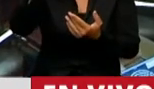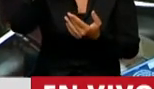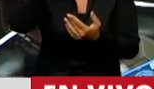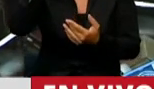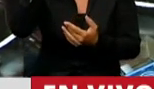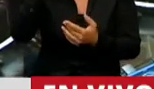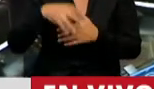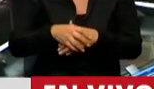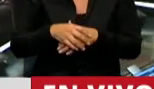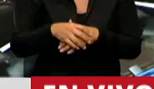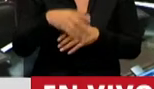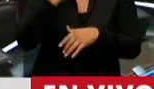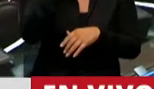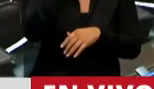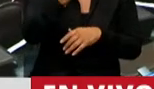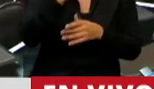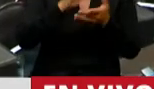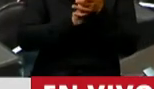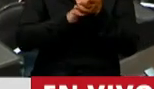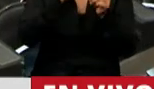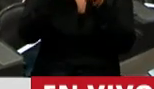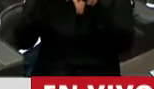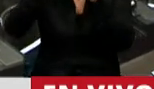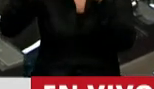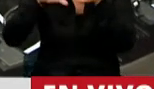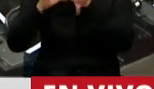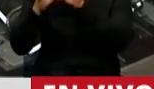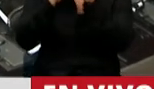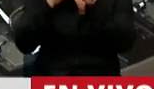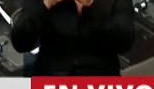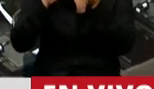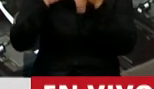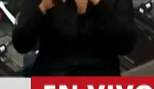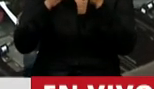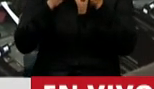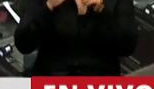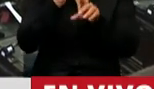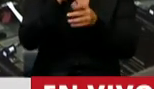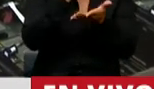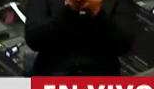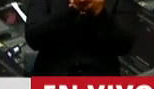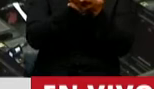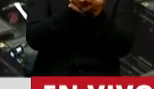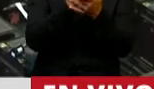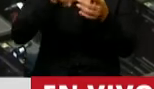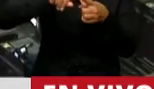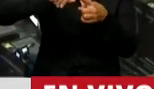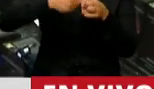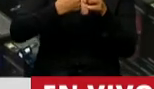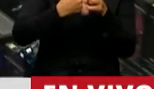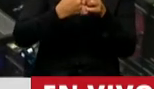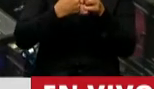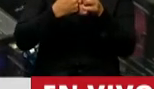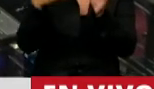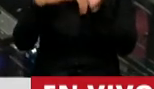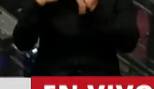y refería al teorema de Baglini, ¿no? La relación que tienen las propuestas de las fuerzas políticas en función del lugar en